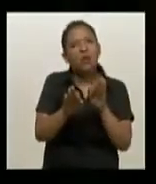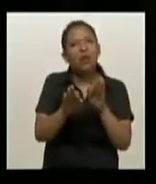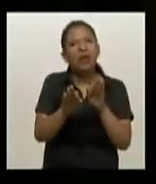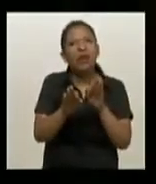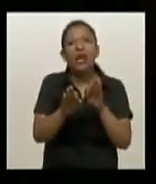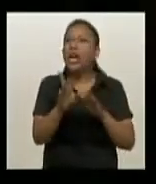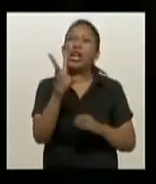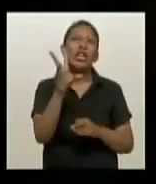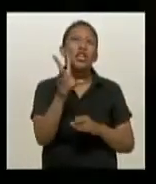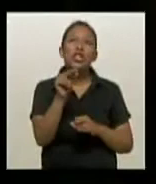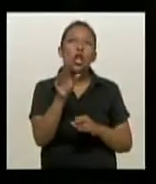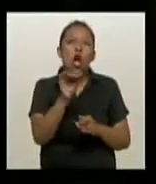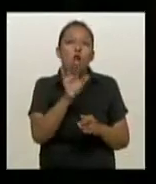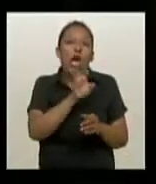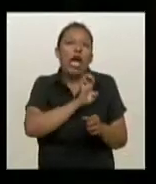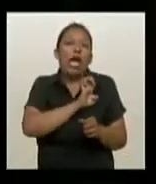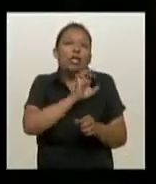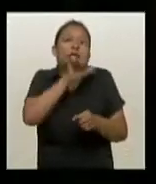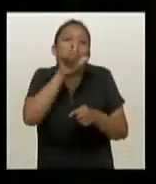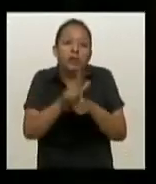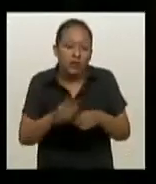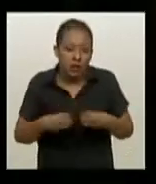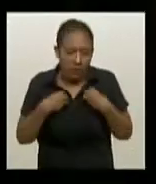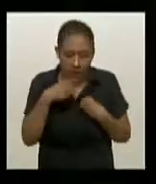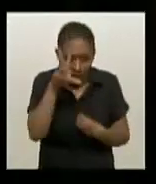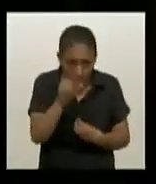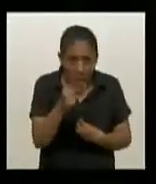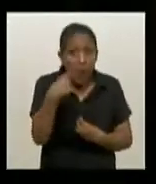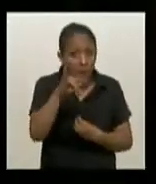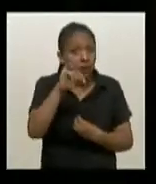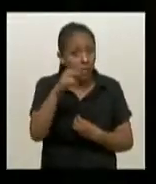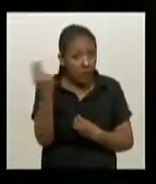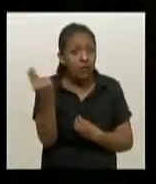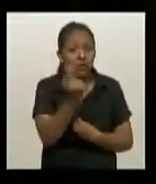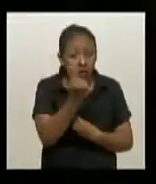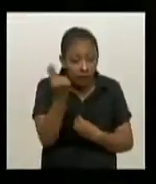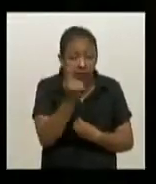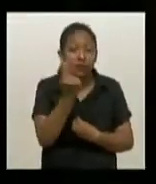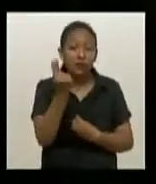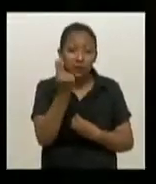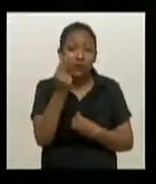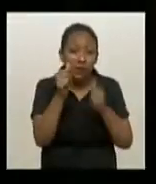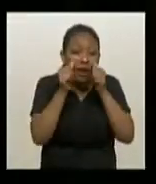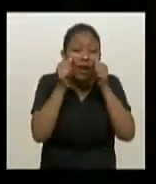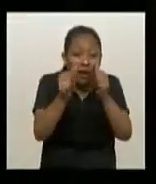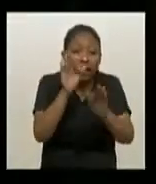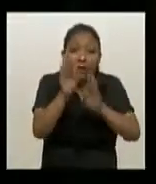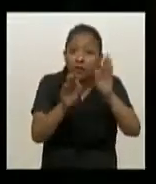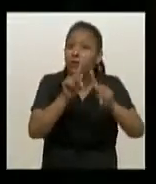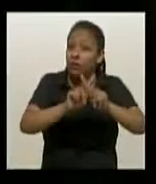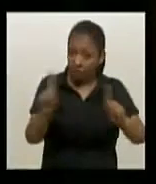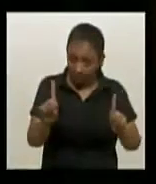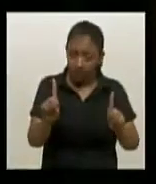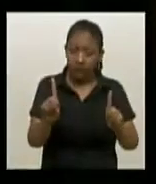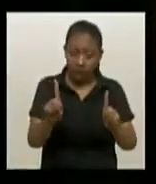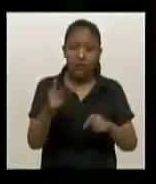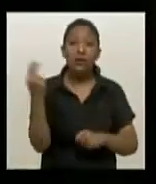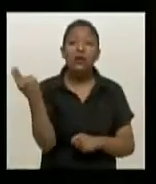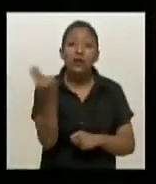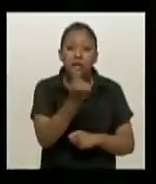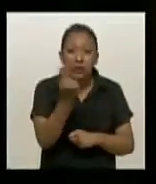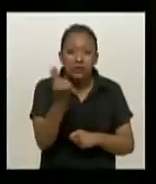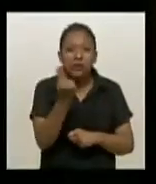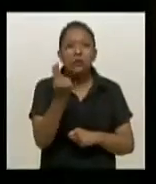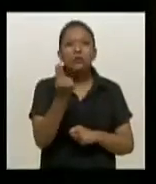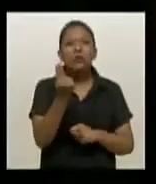no podemos decir que tengamos que tener una vida especial, pero sí tenemos que tener una atención diferente, ¿no? Tenemos que